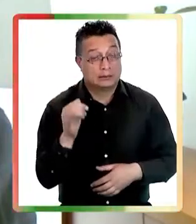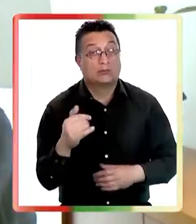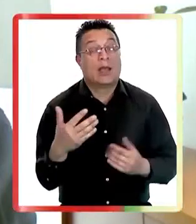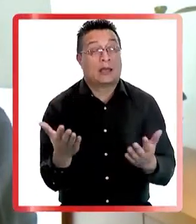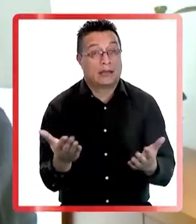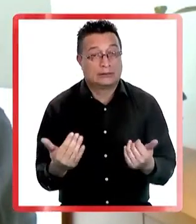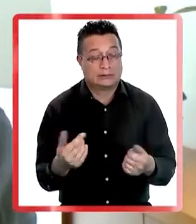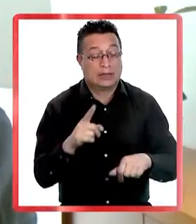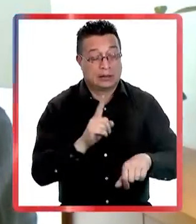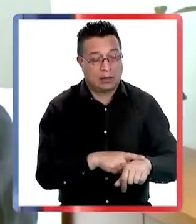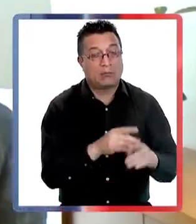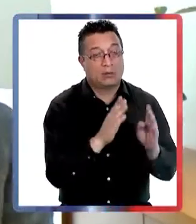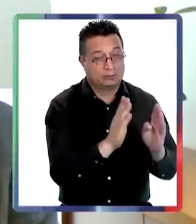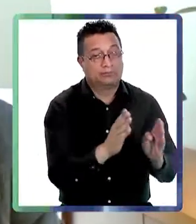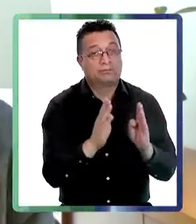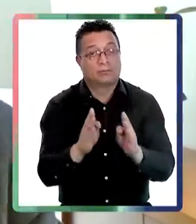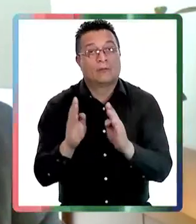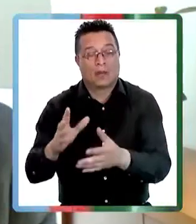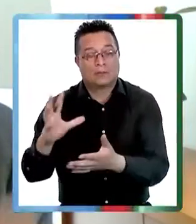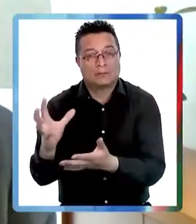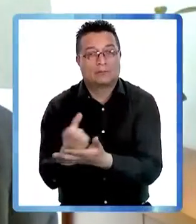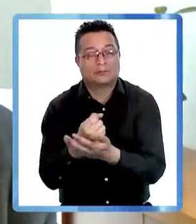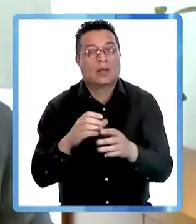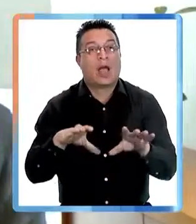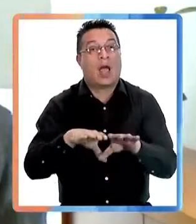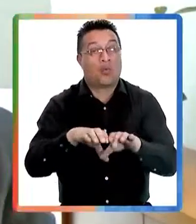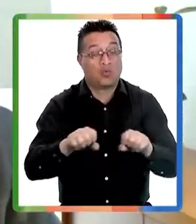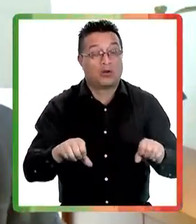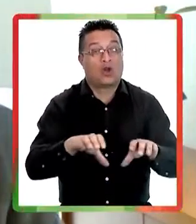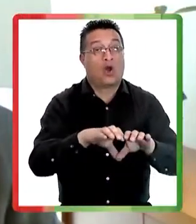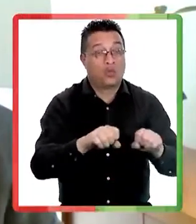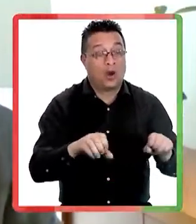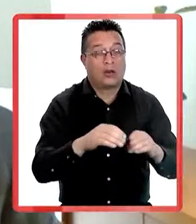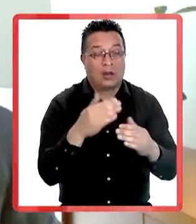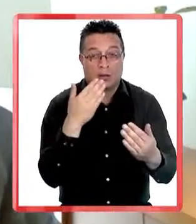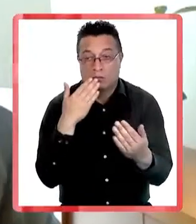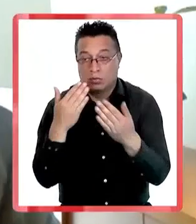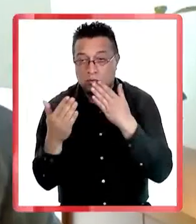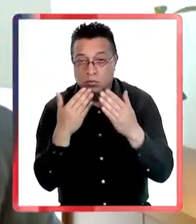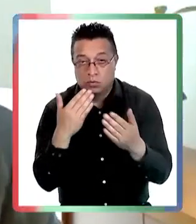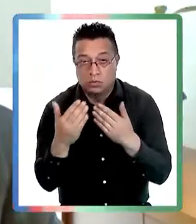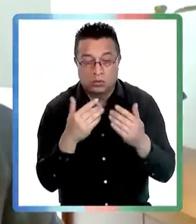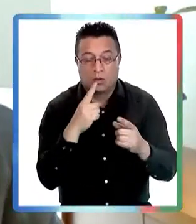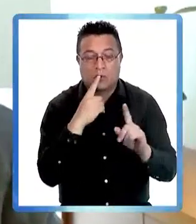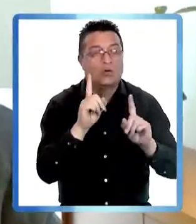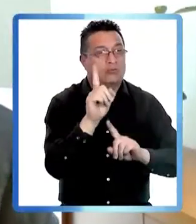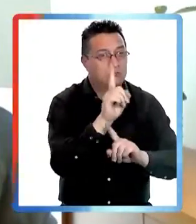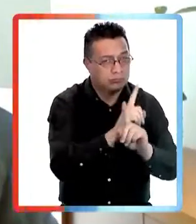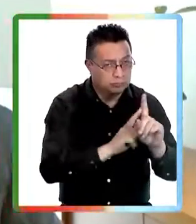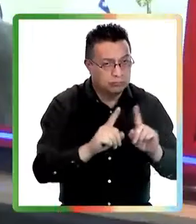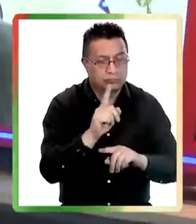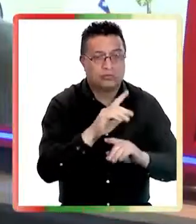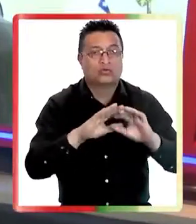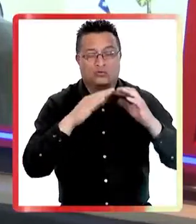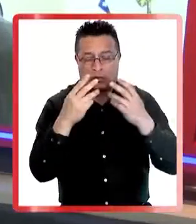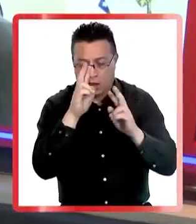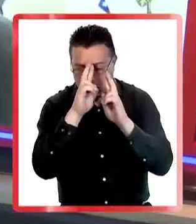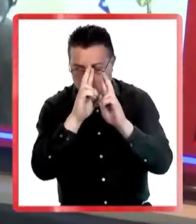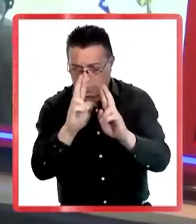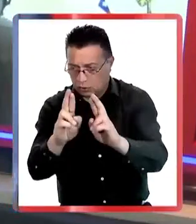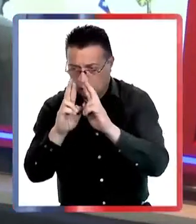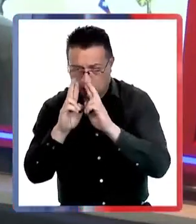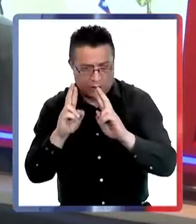va a requerir los tiempos necesarios para llegar a acuerdos y del diálogo, de la persuasión y del mutuo